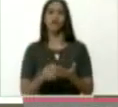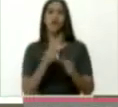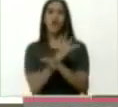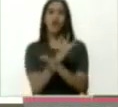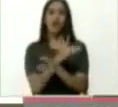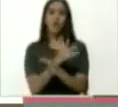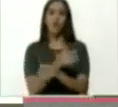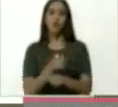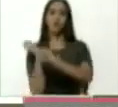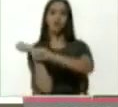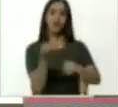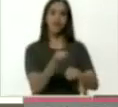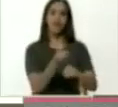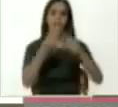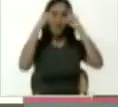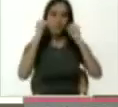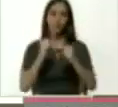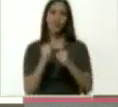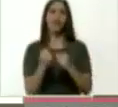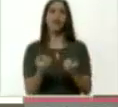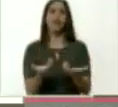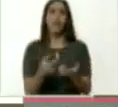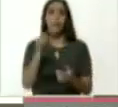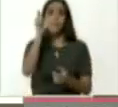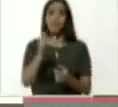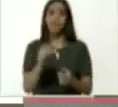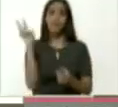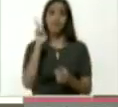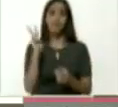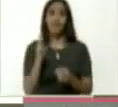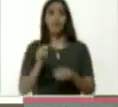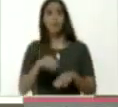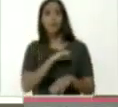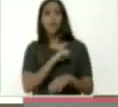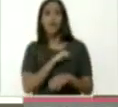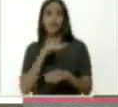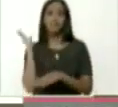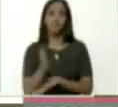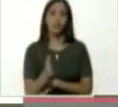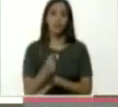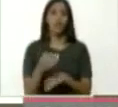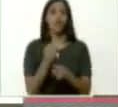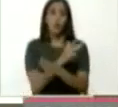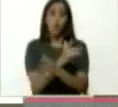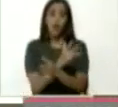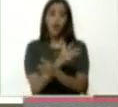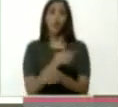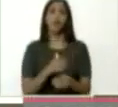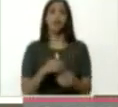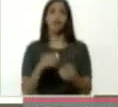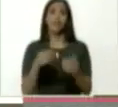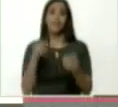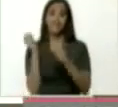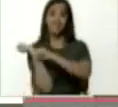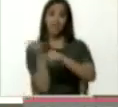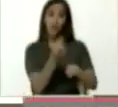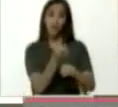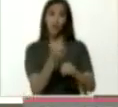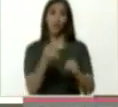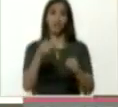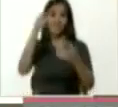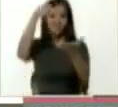Venezolano por temor a sanciones. O sea que los jugadores que están en Estados Unidos no pueden venir a Venezuela. Los